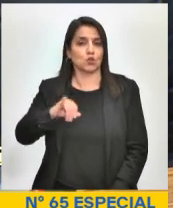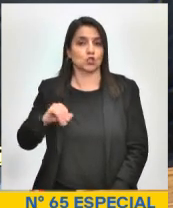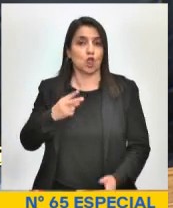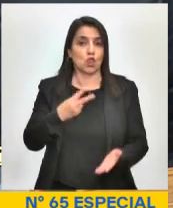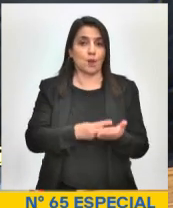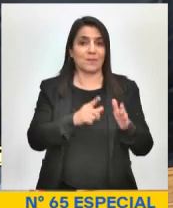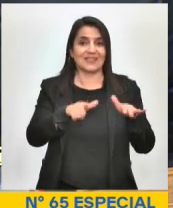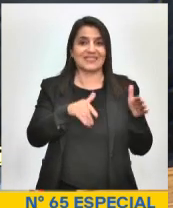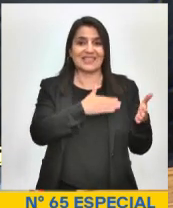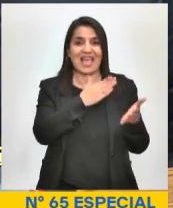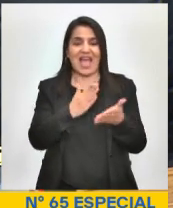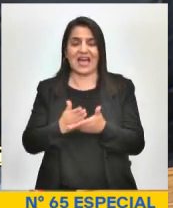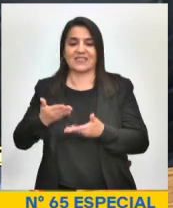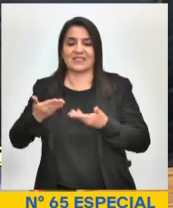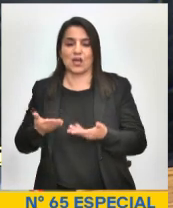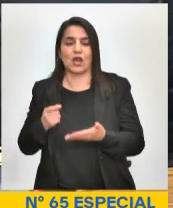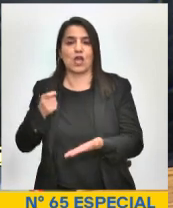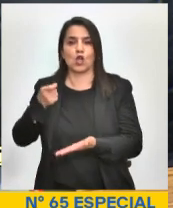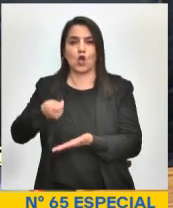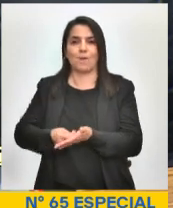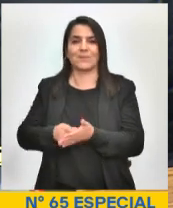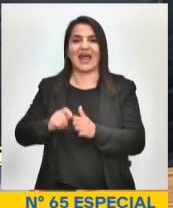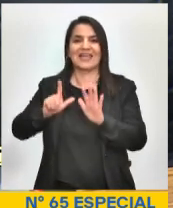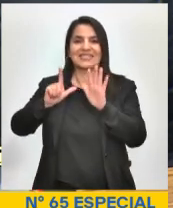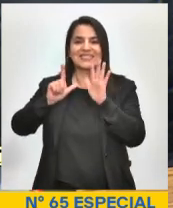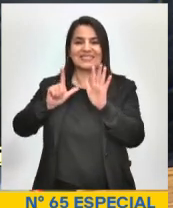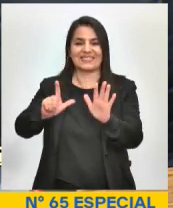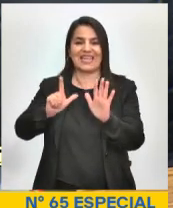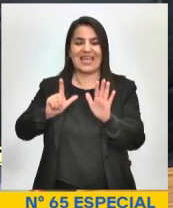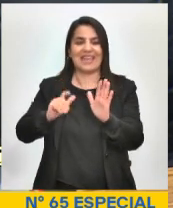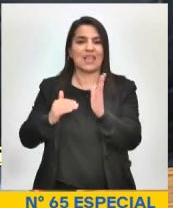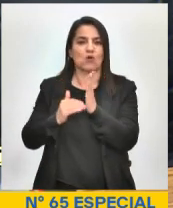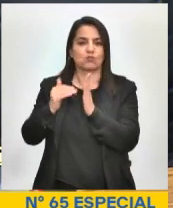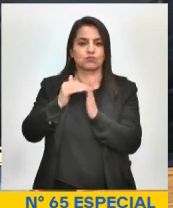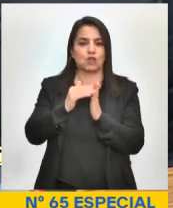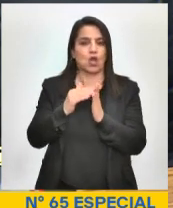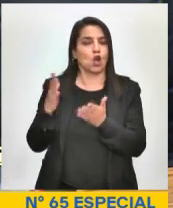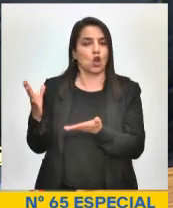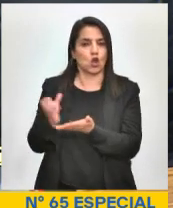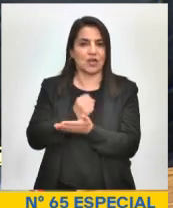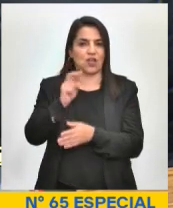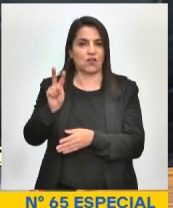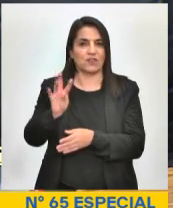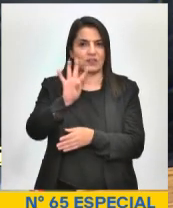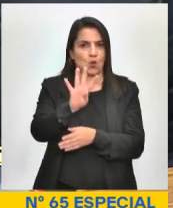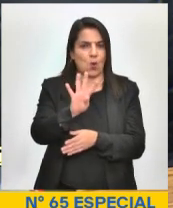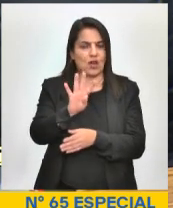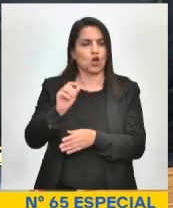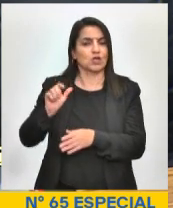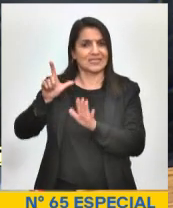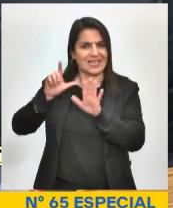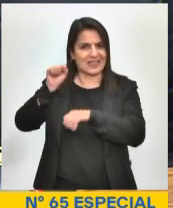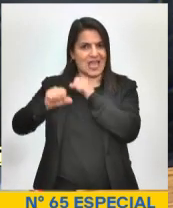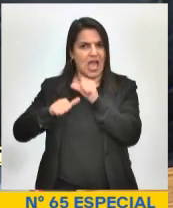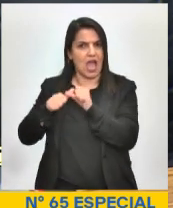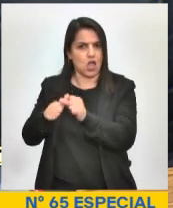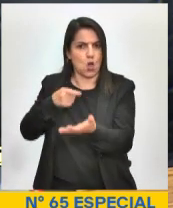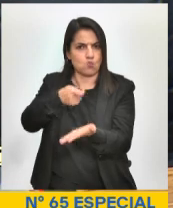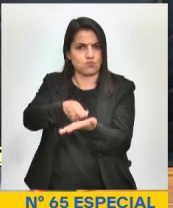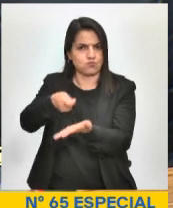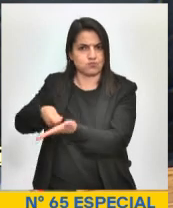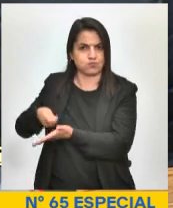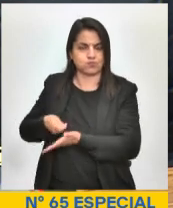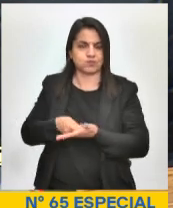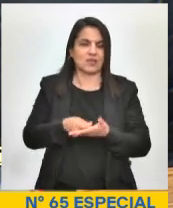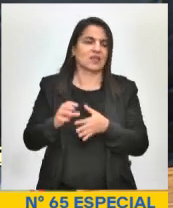De adquirir la propiedad de 7 inmuebles, ha pasado a declarar 24 en tan solo 7 años. esta expansión patrimonial se transforma en un dato